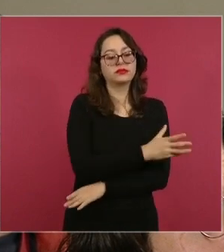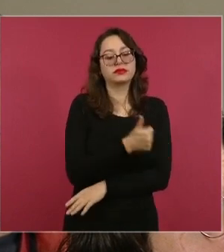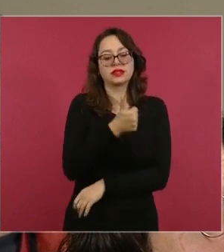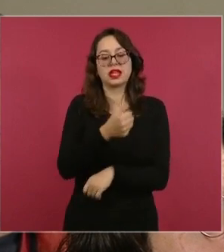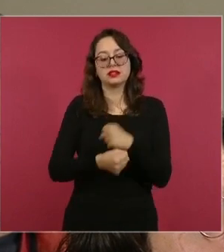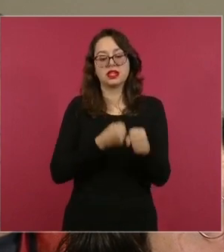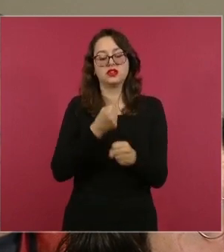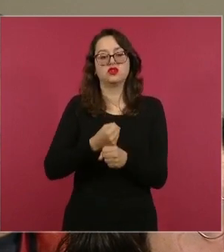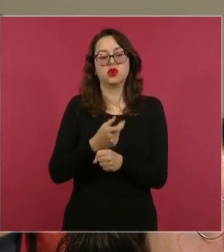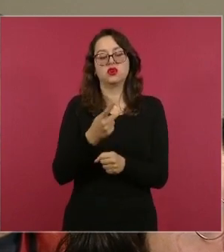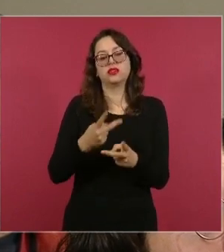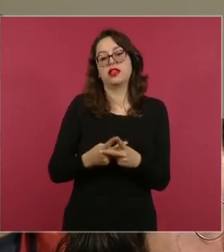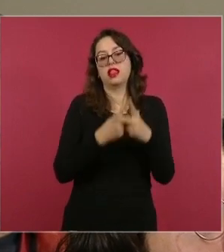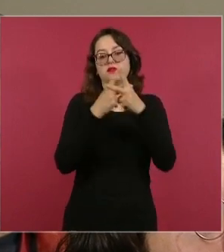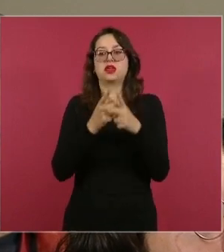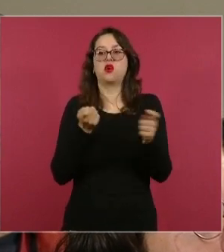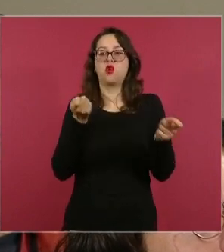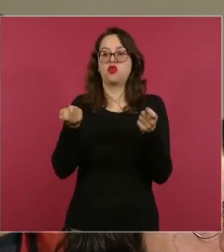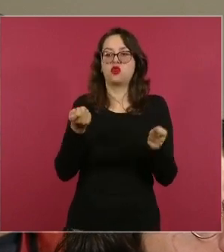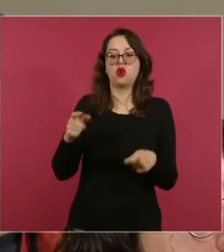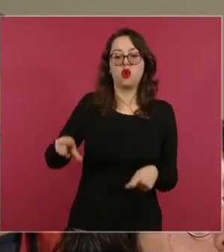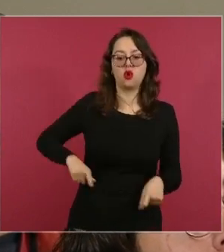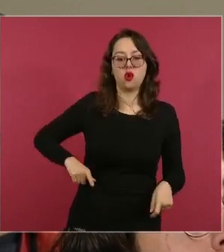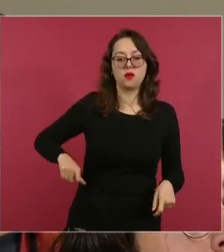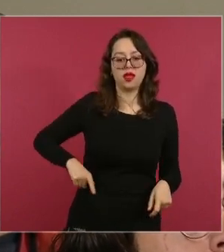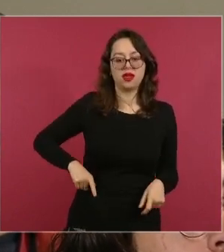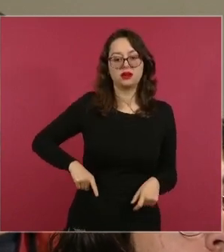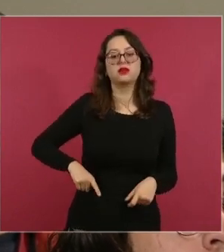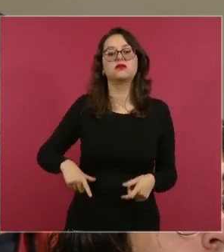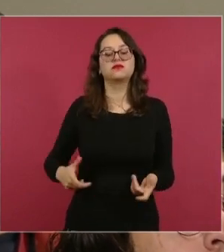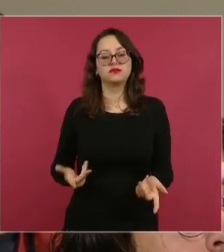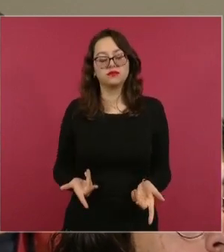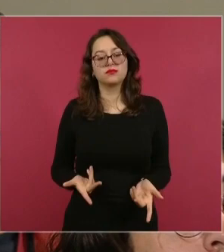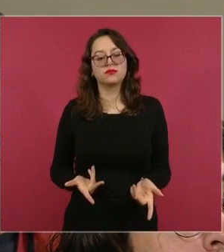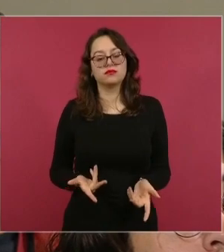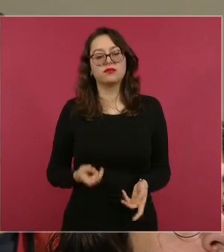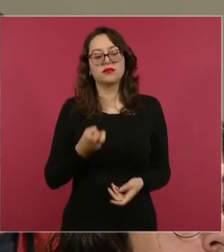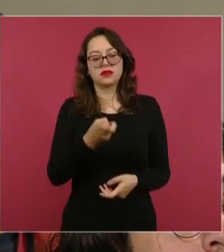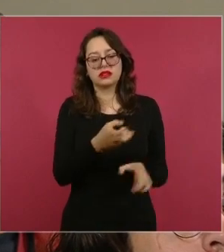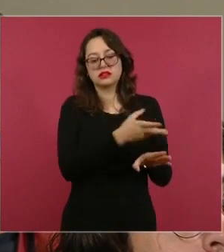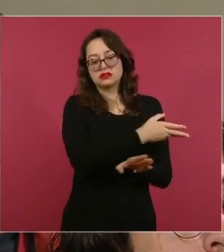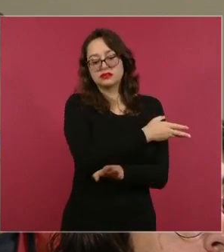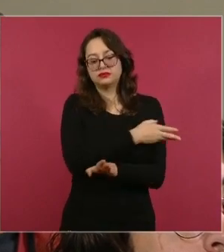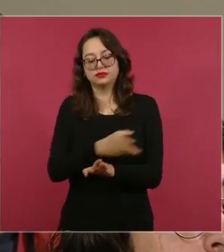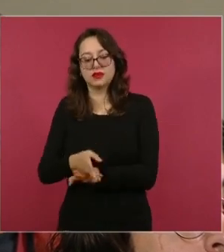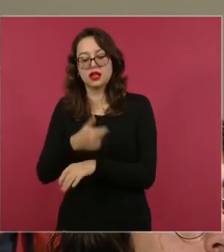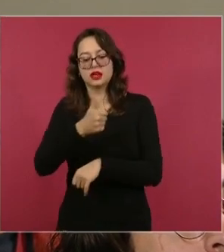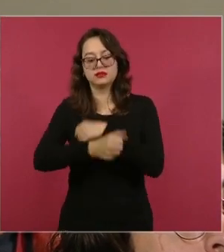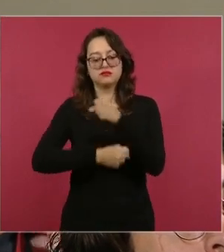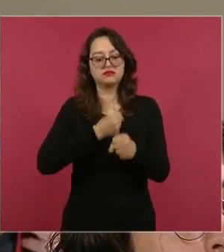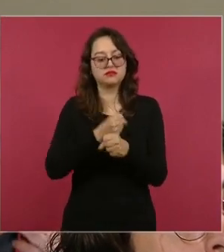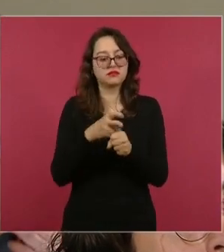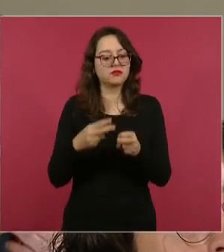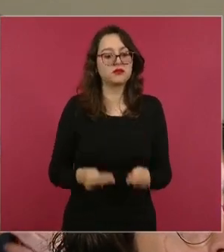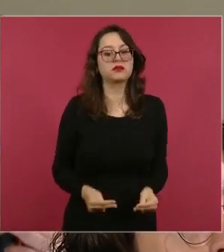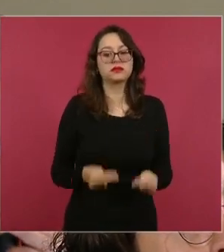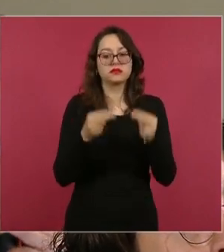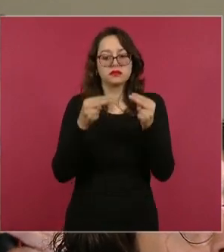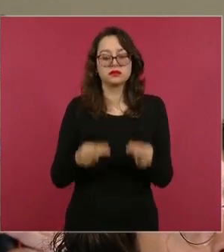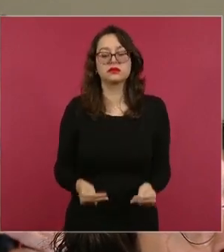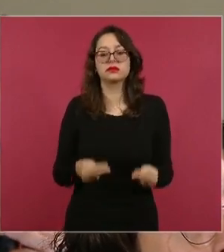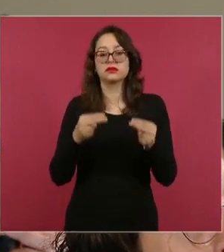y este y en esa escuela de hacer negocios aprovechando los reflectores de una plataforma